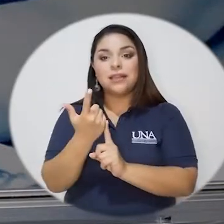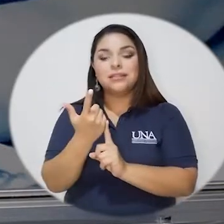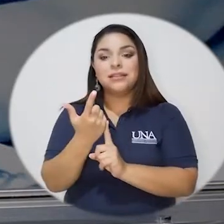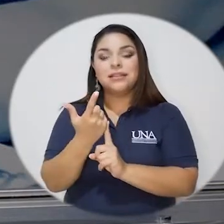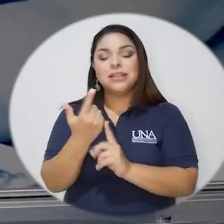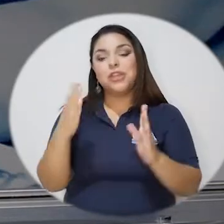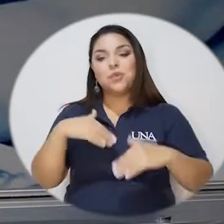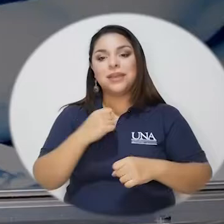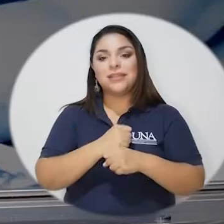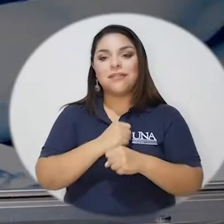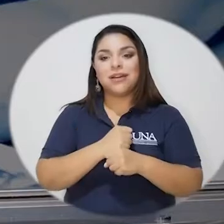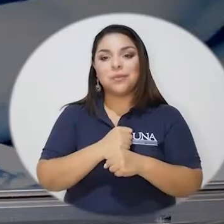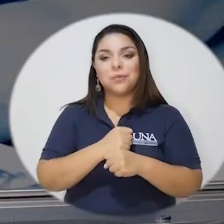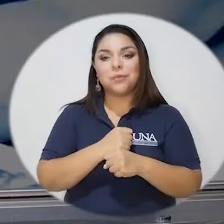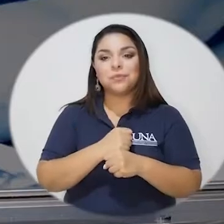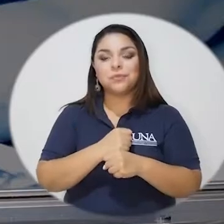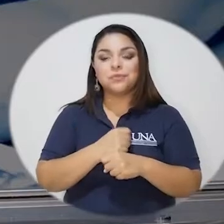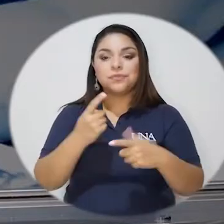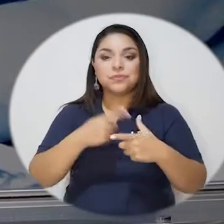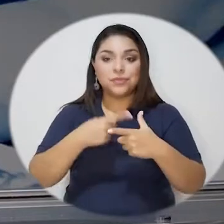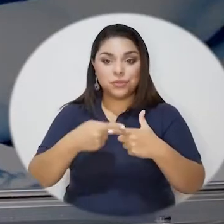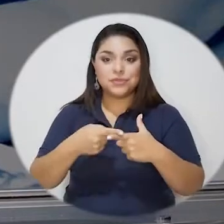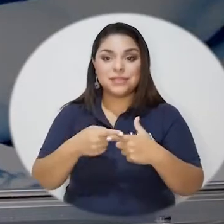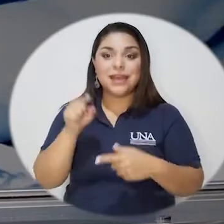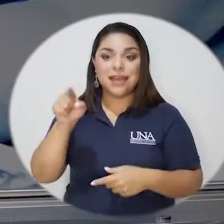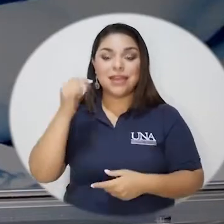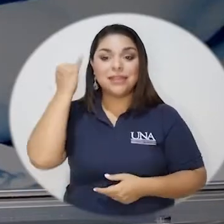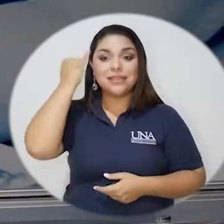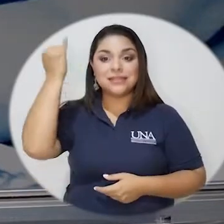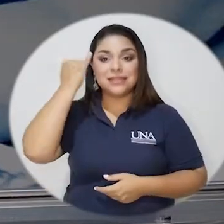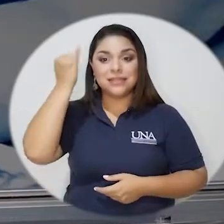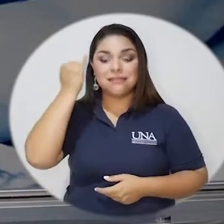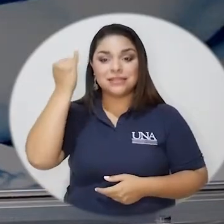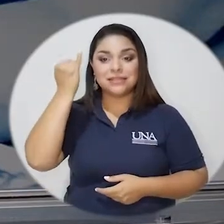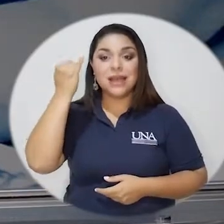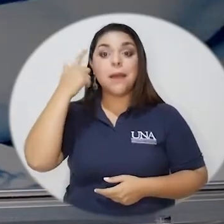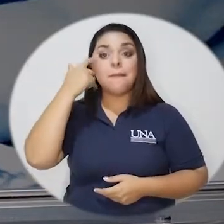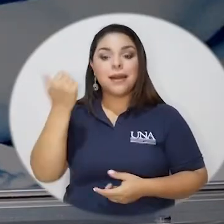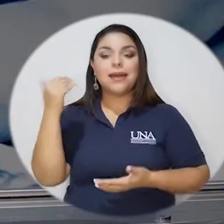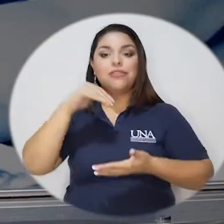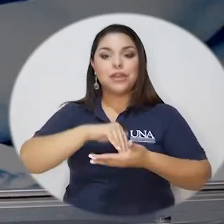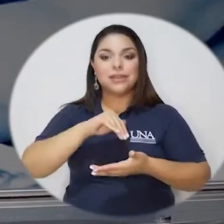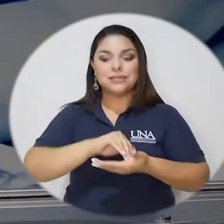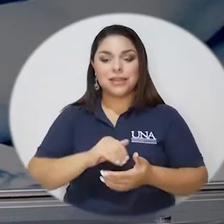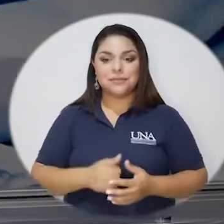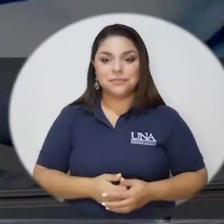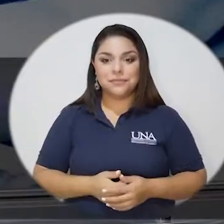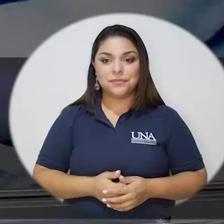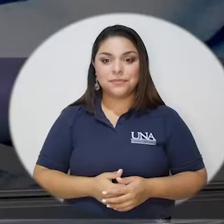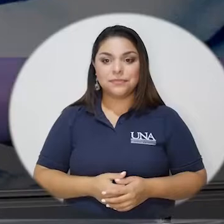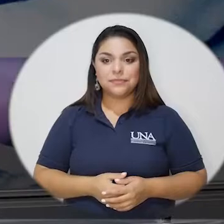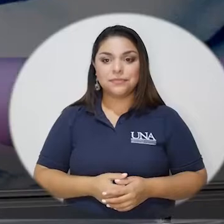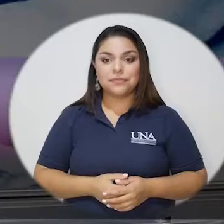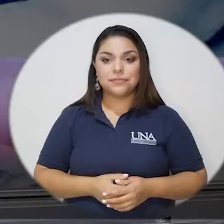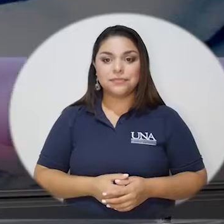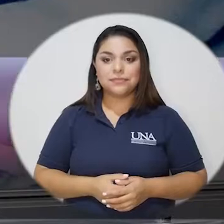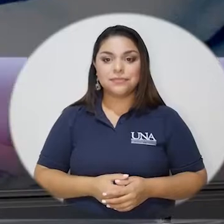la seguridad social y además sin trabajo. Entonces, ahí hay iniciativas para regresar. Mire,